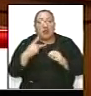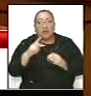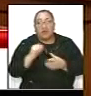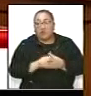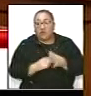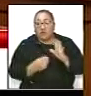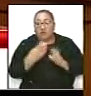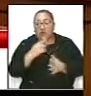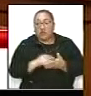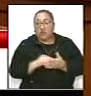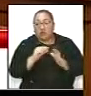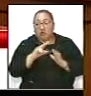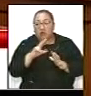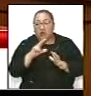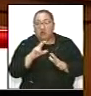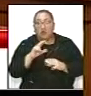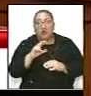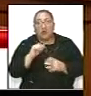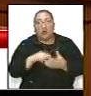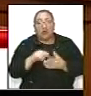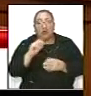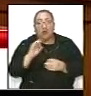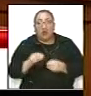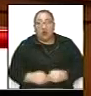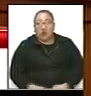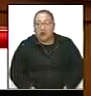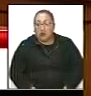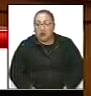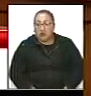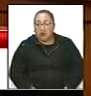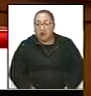en 14.8 puntos porcentuales.